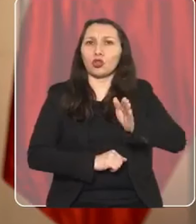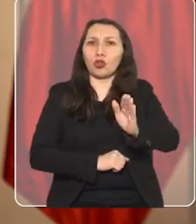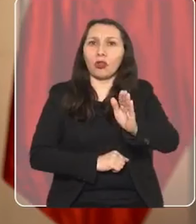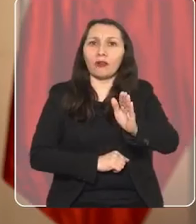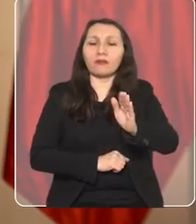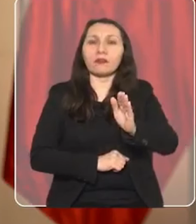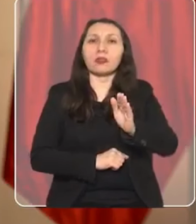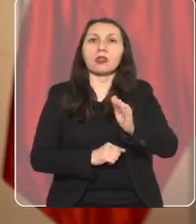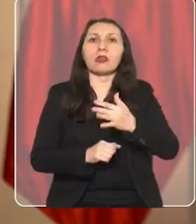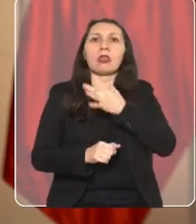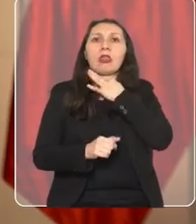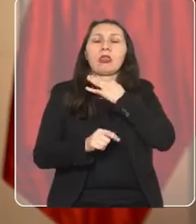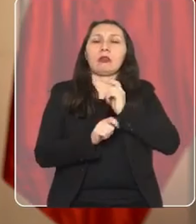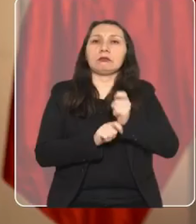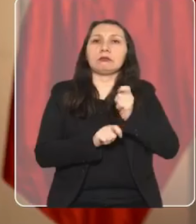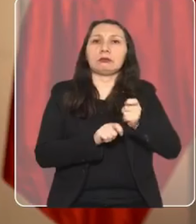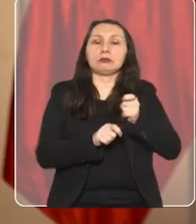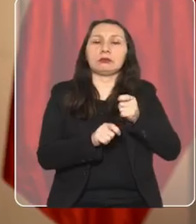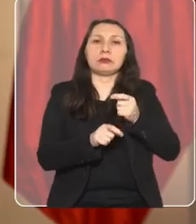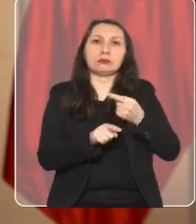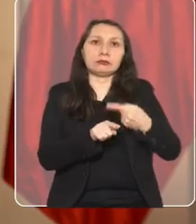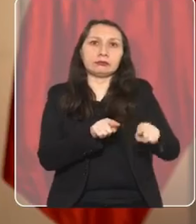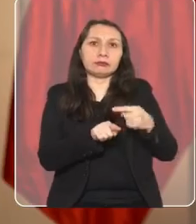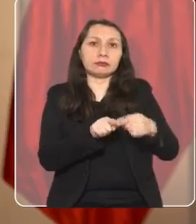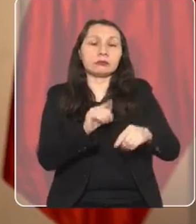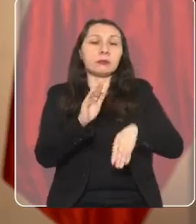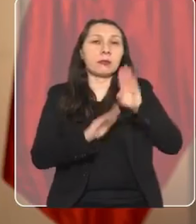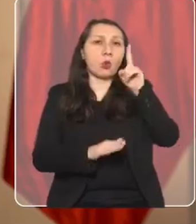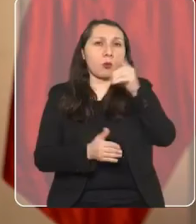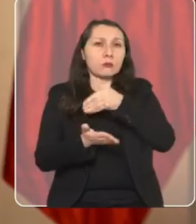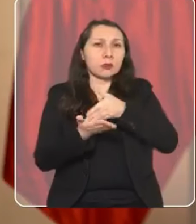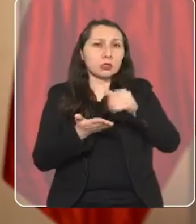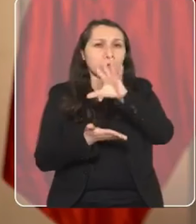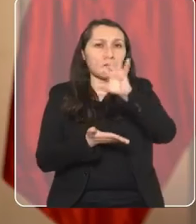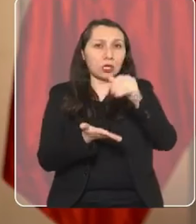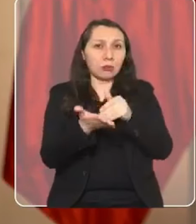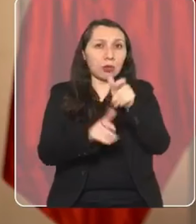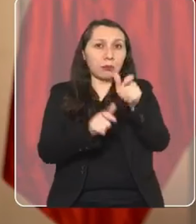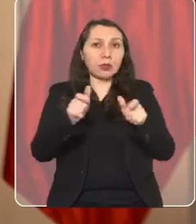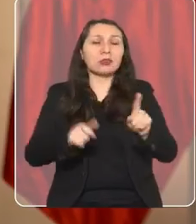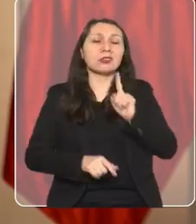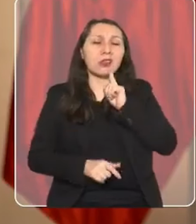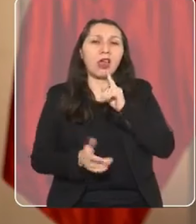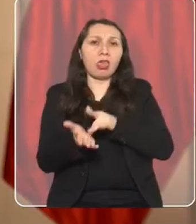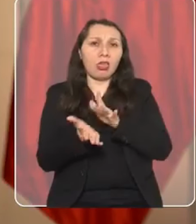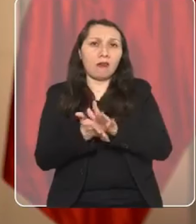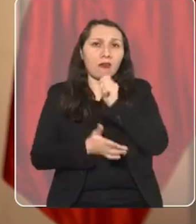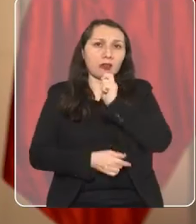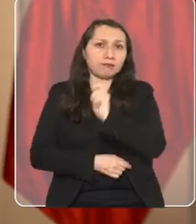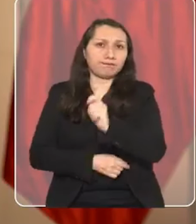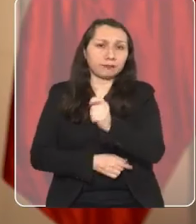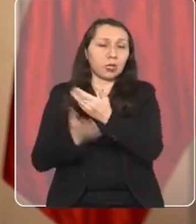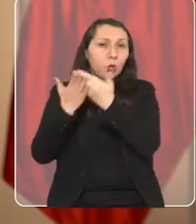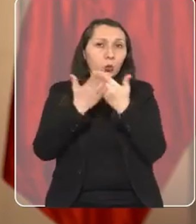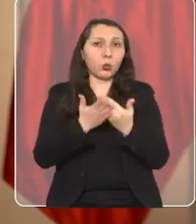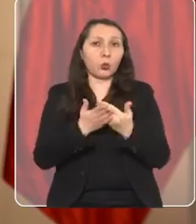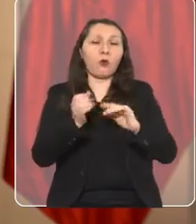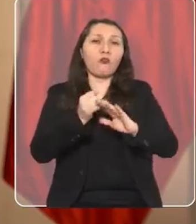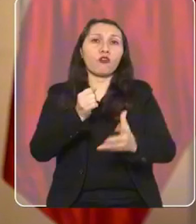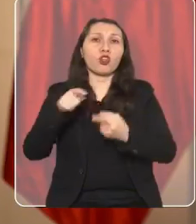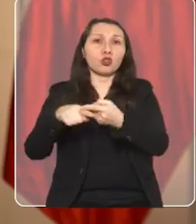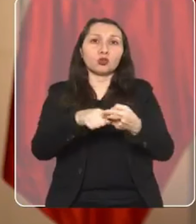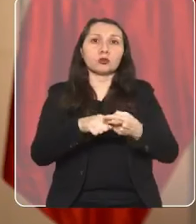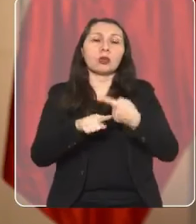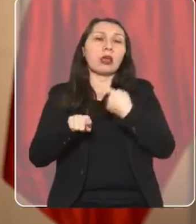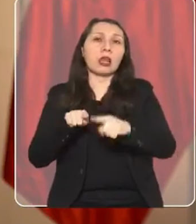dándose a costa del endeudamiento son más de un millón y medio de personas las que tienen deudas por estudiar fondo solidario